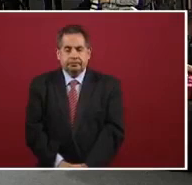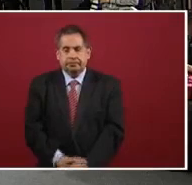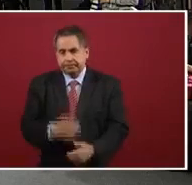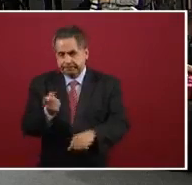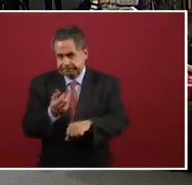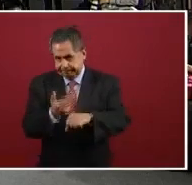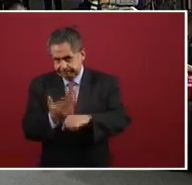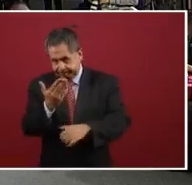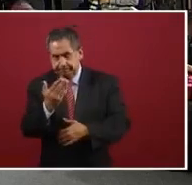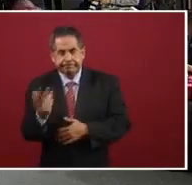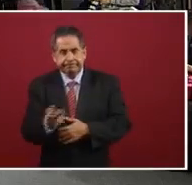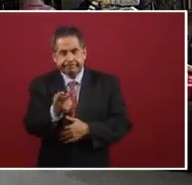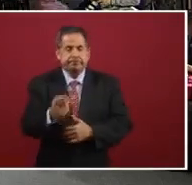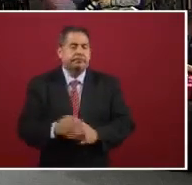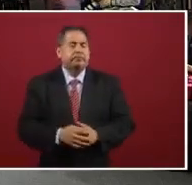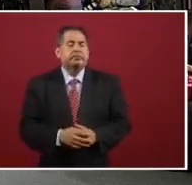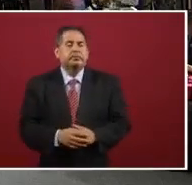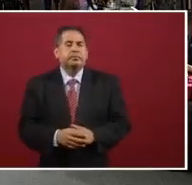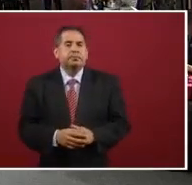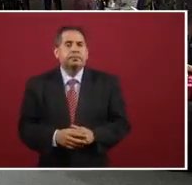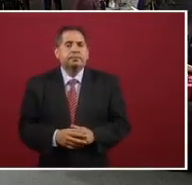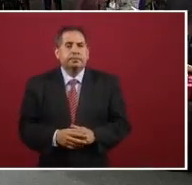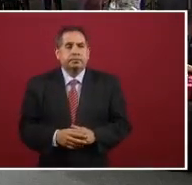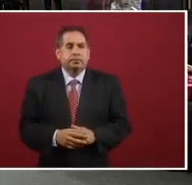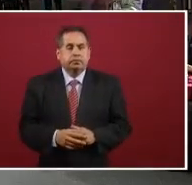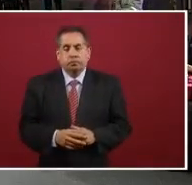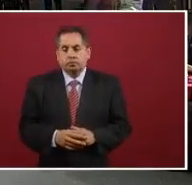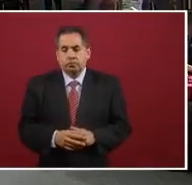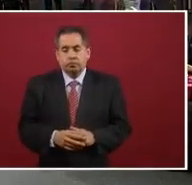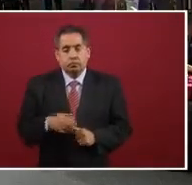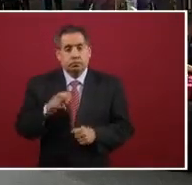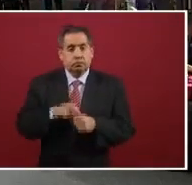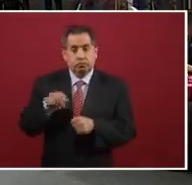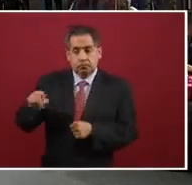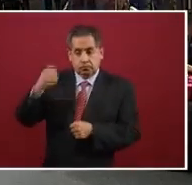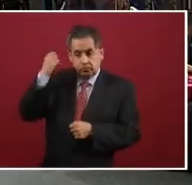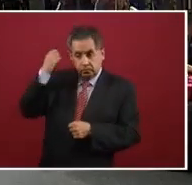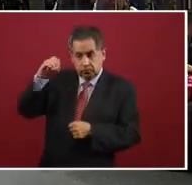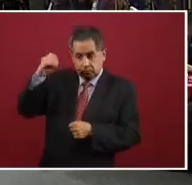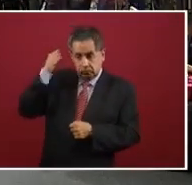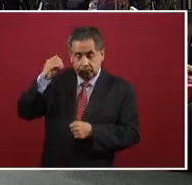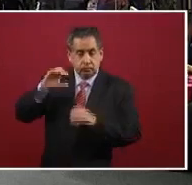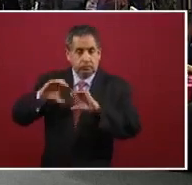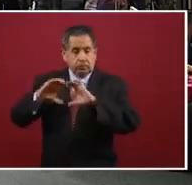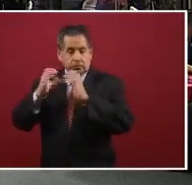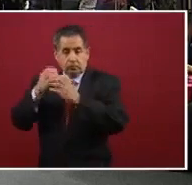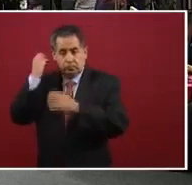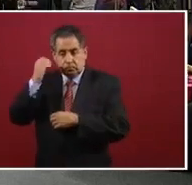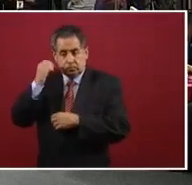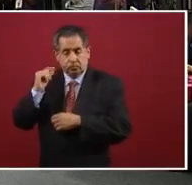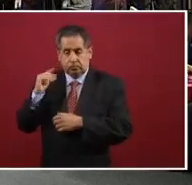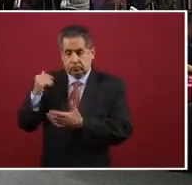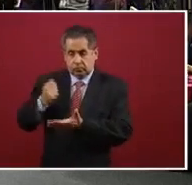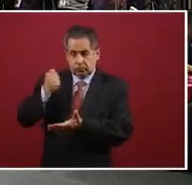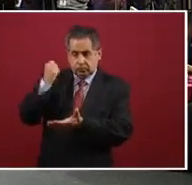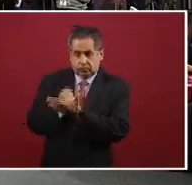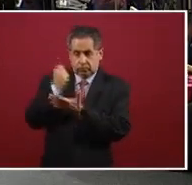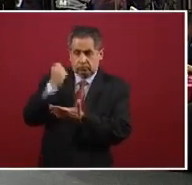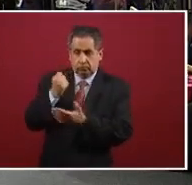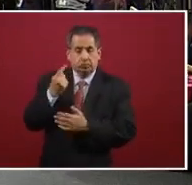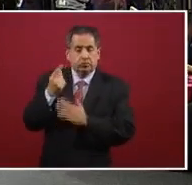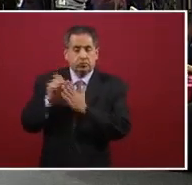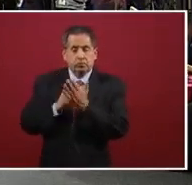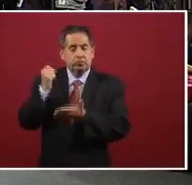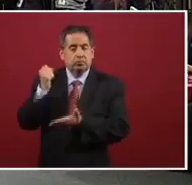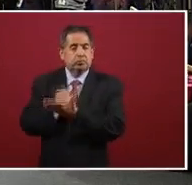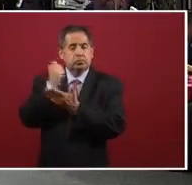Secretario, preguntarle sobre este… En Oaxaca, el Congreso de Oaxaca acaba de aprobar, tiene un mes, que